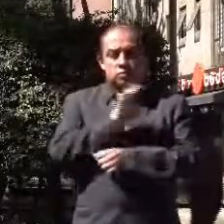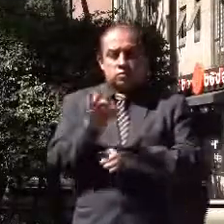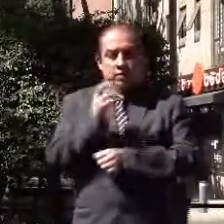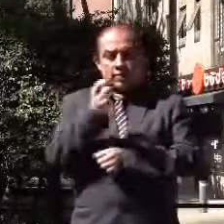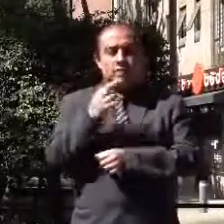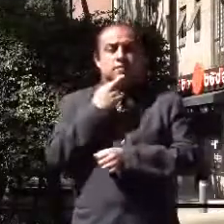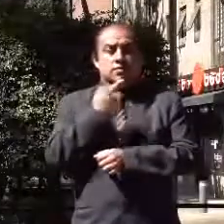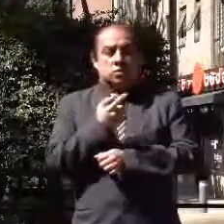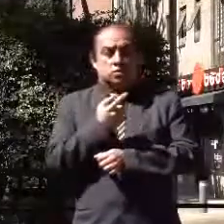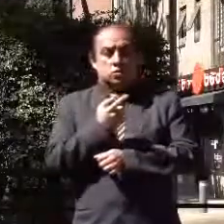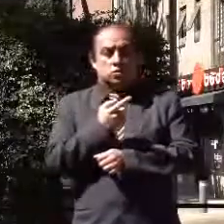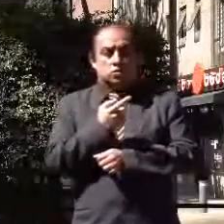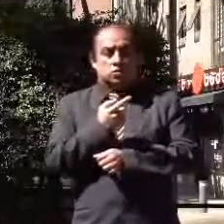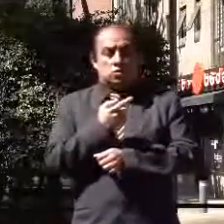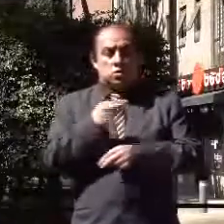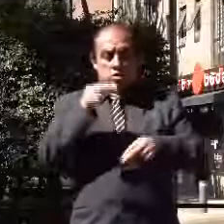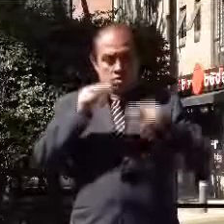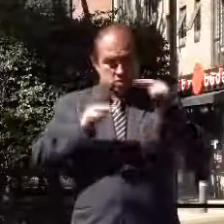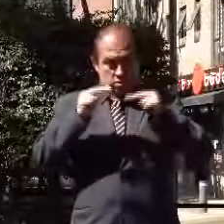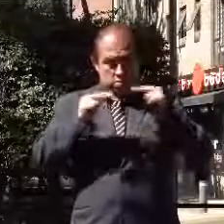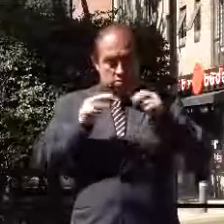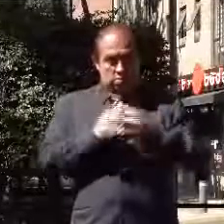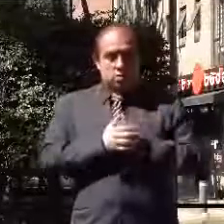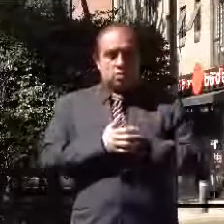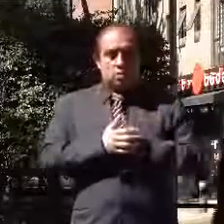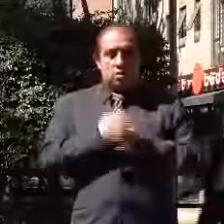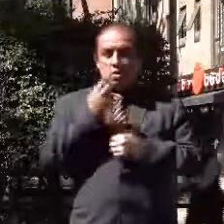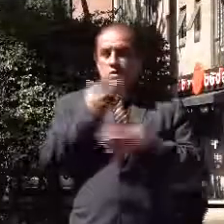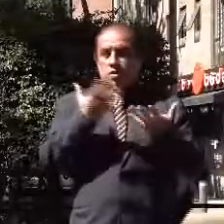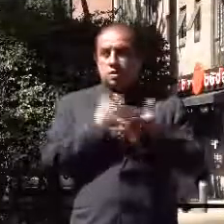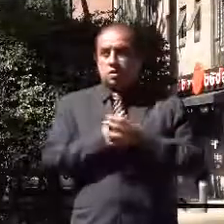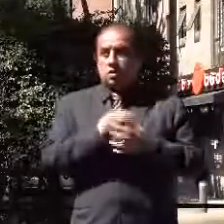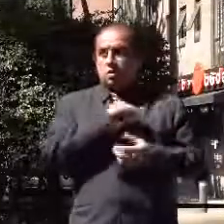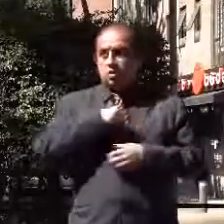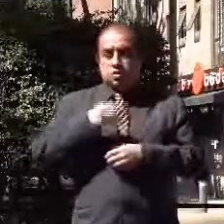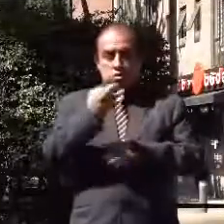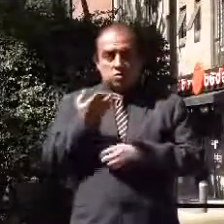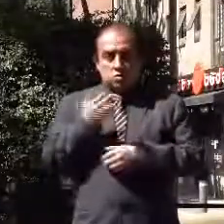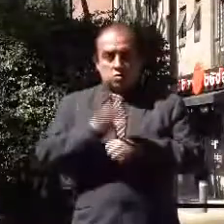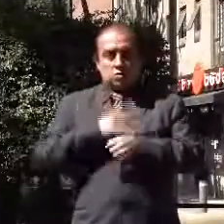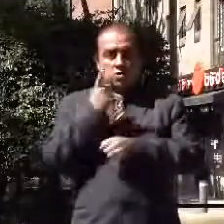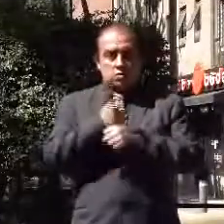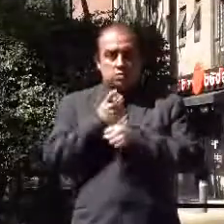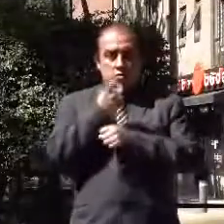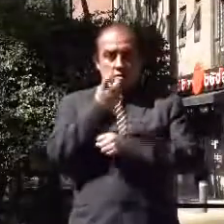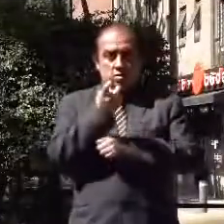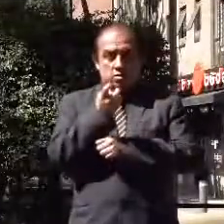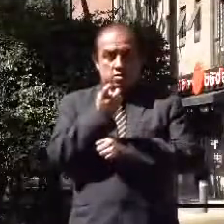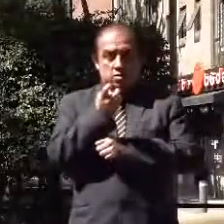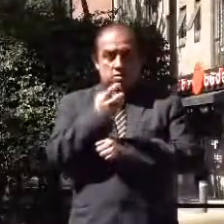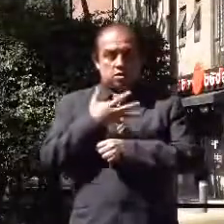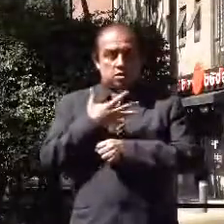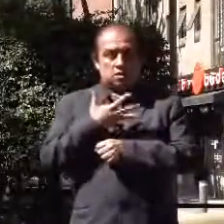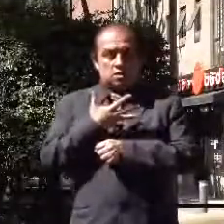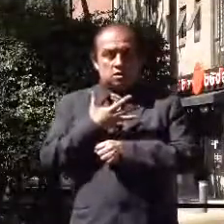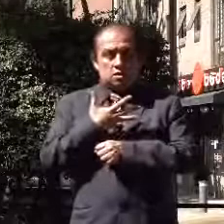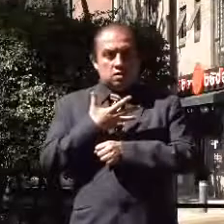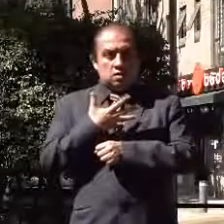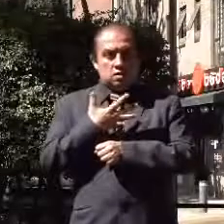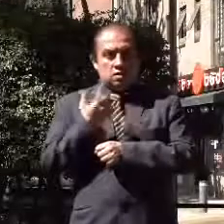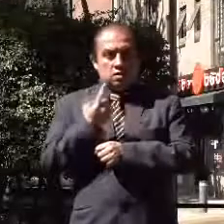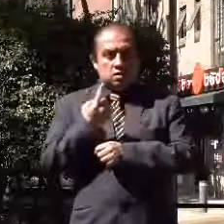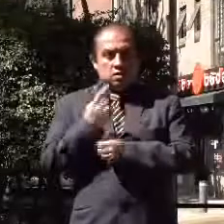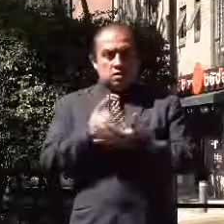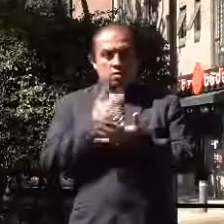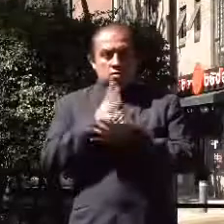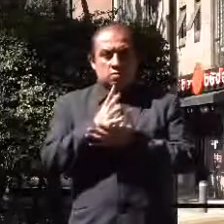es el mejor parámetro, la solicitud de pipas y las que nosotros nos llegan, porque pues es al primero al que le echan ahí. Pero